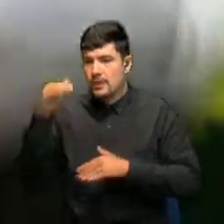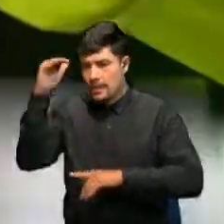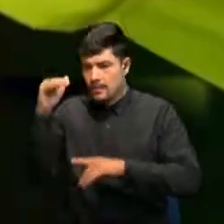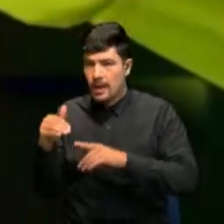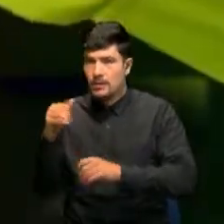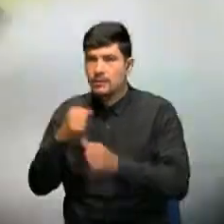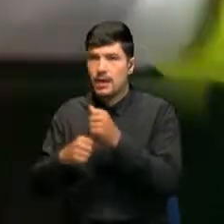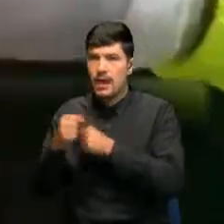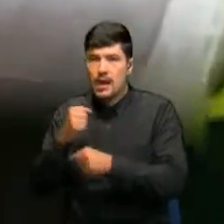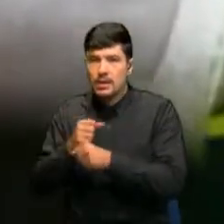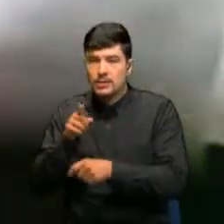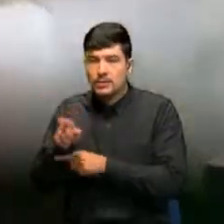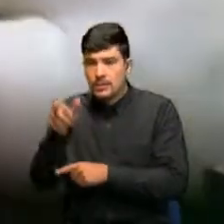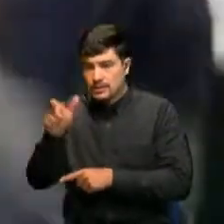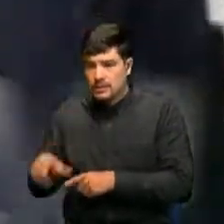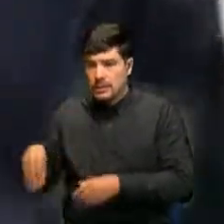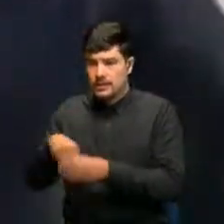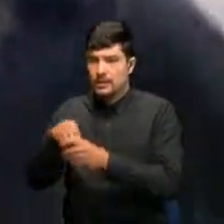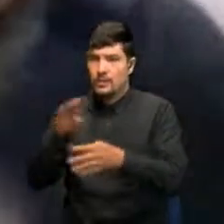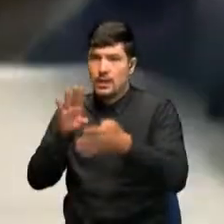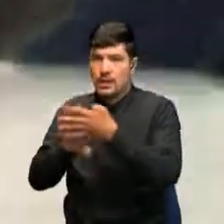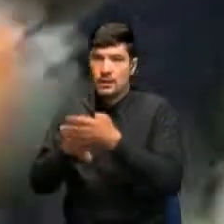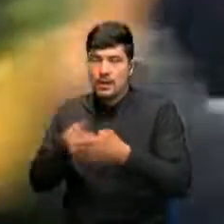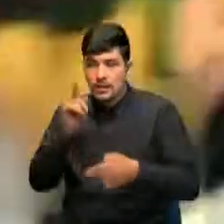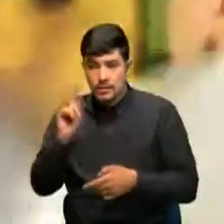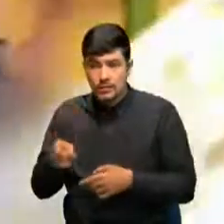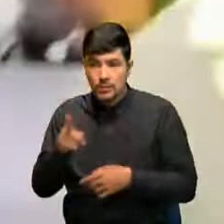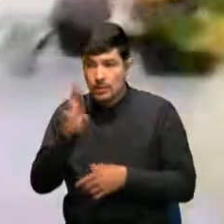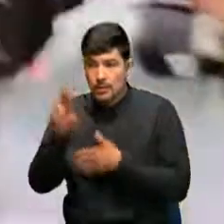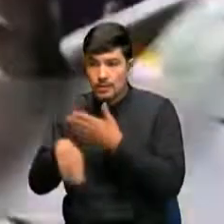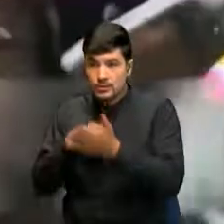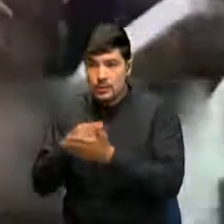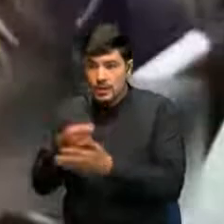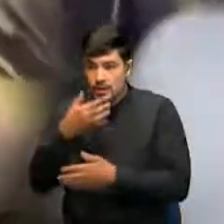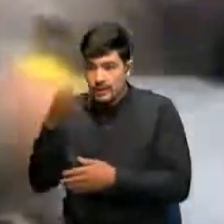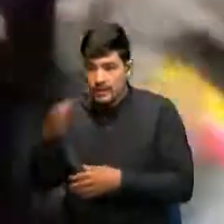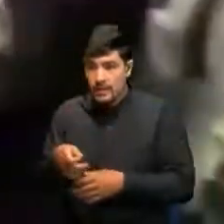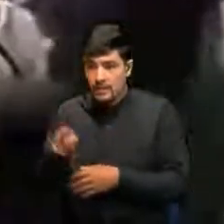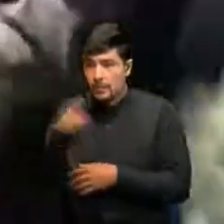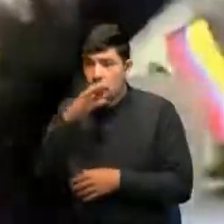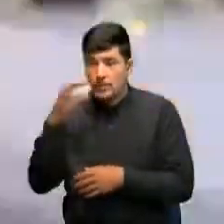que podría esperar Juan Valderrama de resultar plenamente